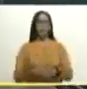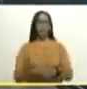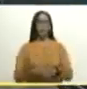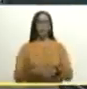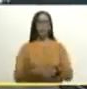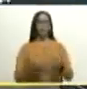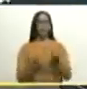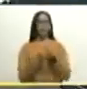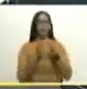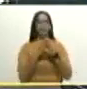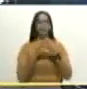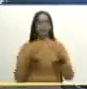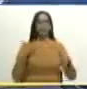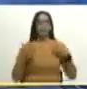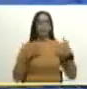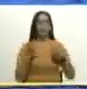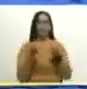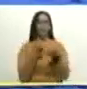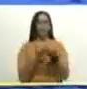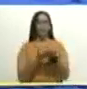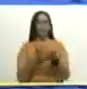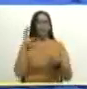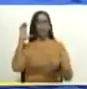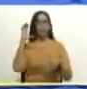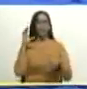con todos los actores económicos del país.